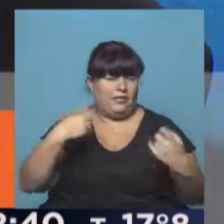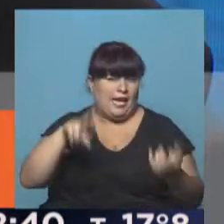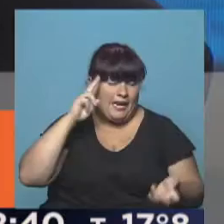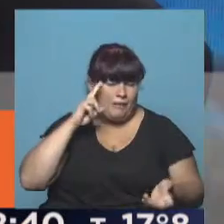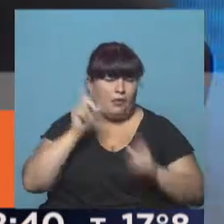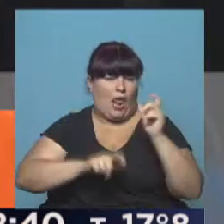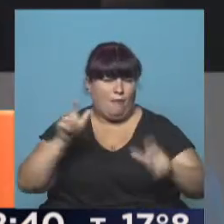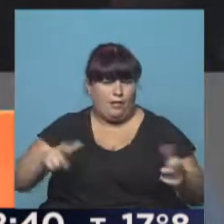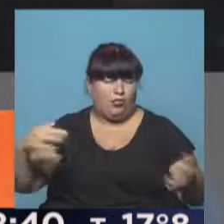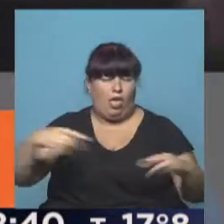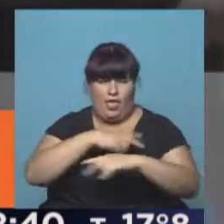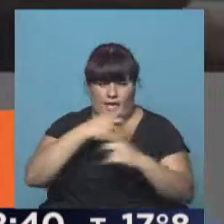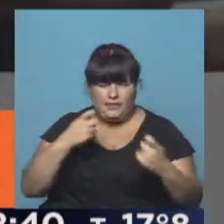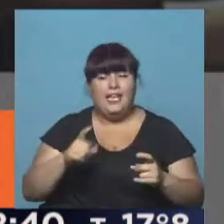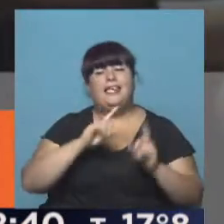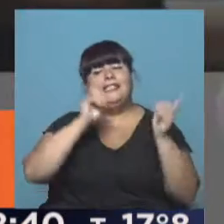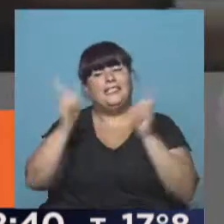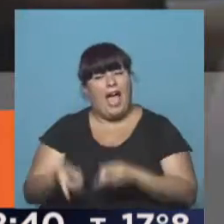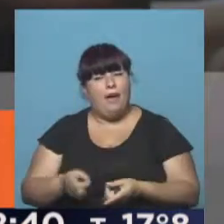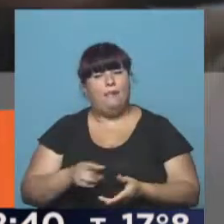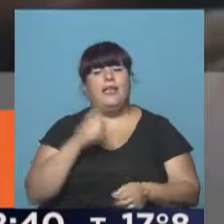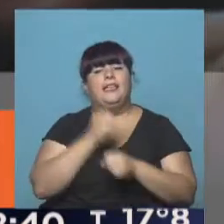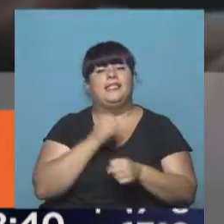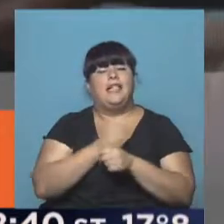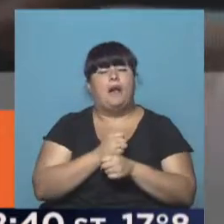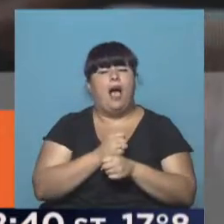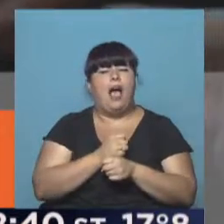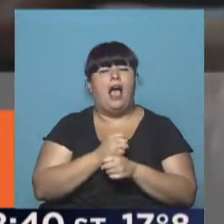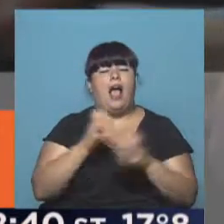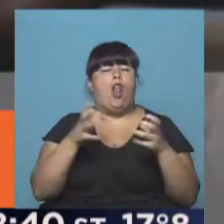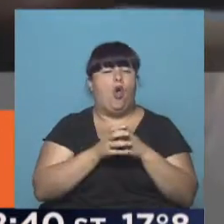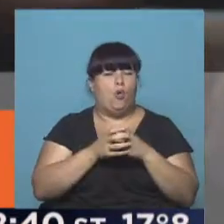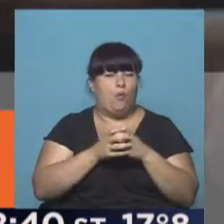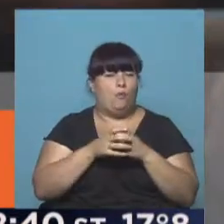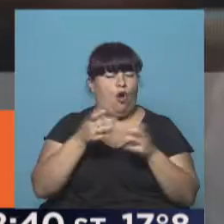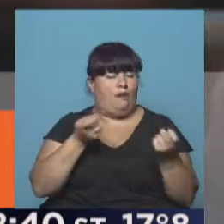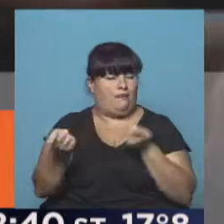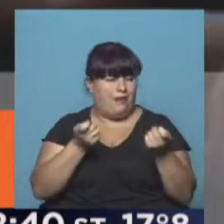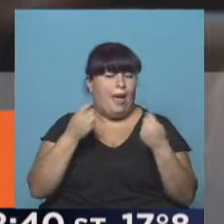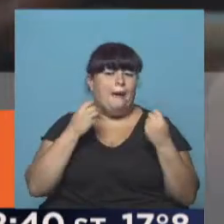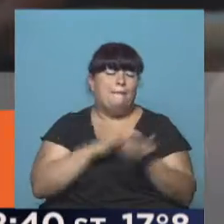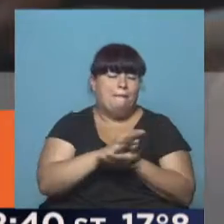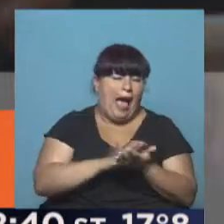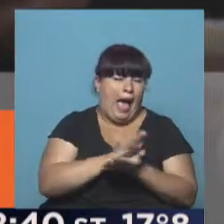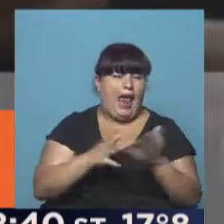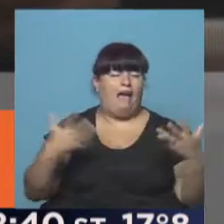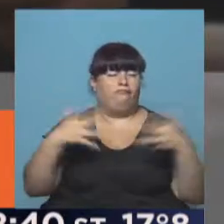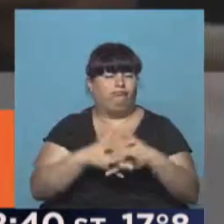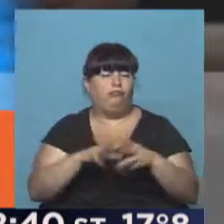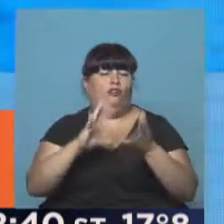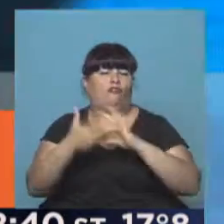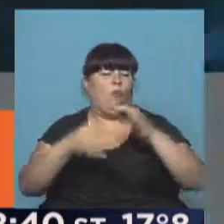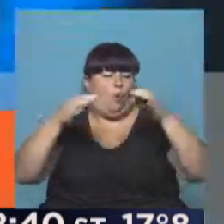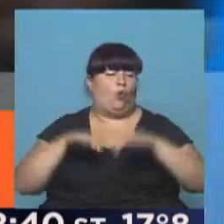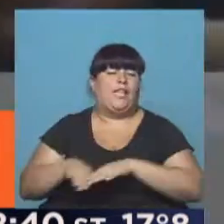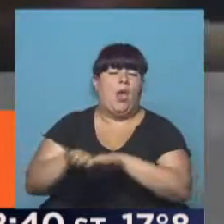respeto al vecino al ciudadano y en paralelo se trabaja con las organizaciones que están detrás de esto para tratar de articular los de una manera que